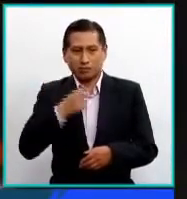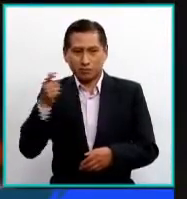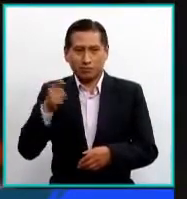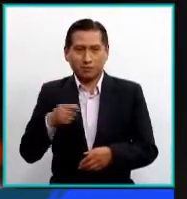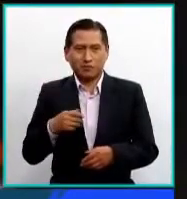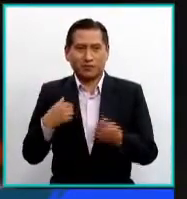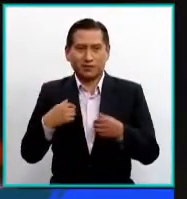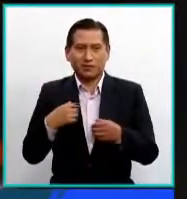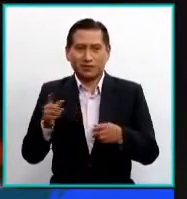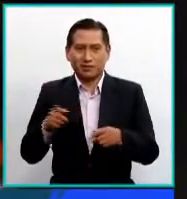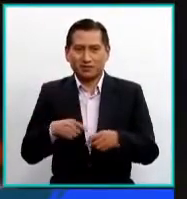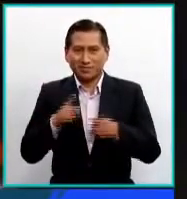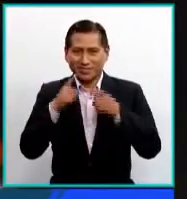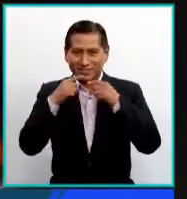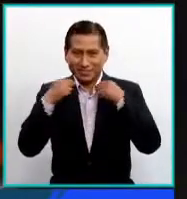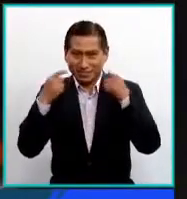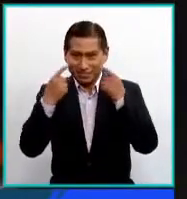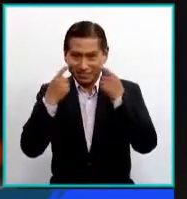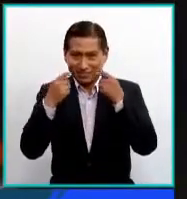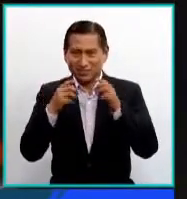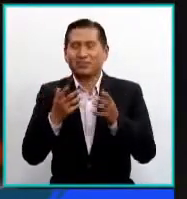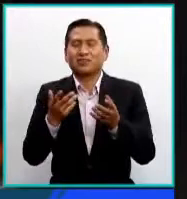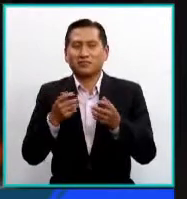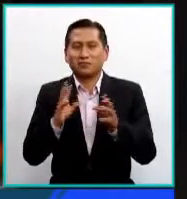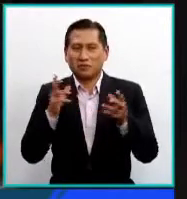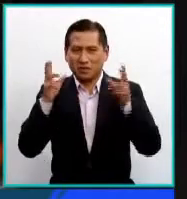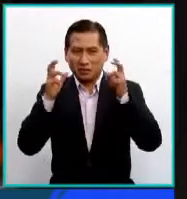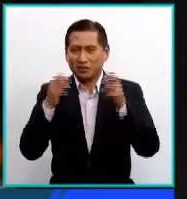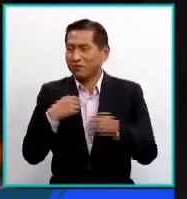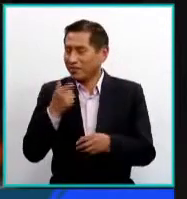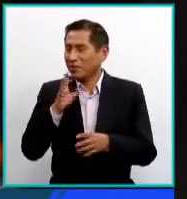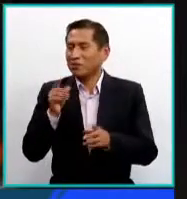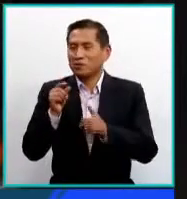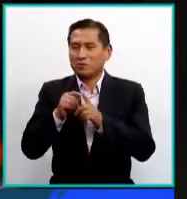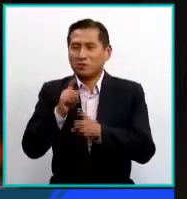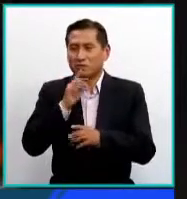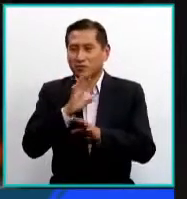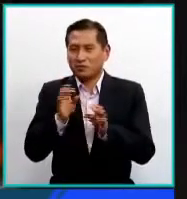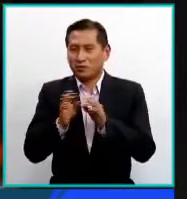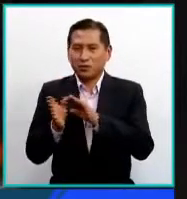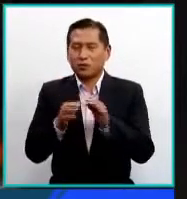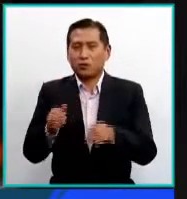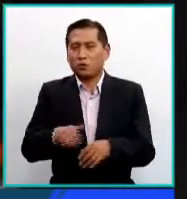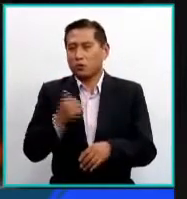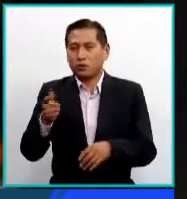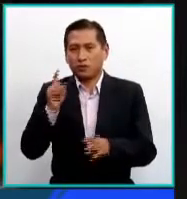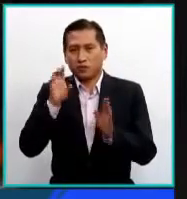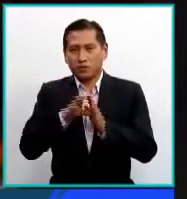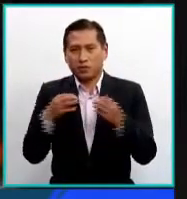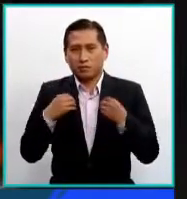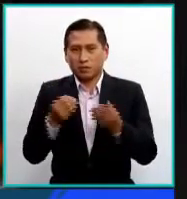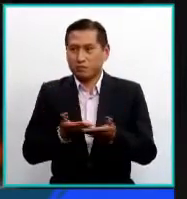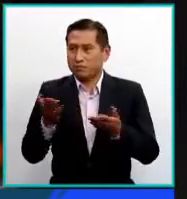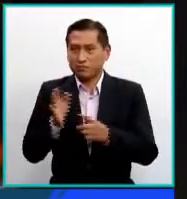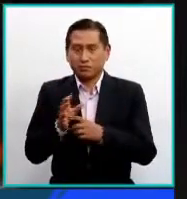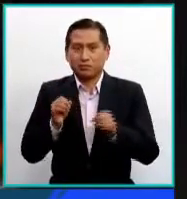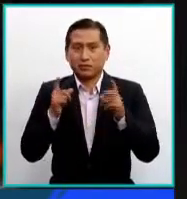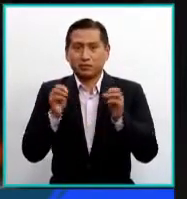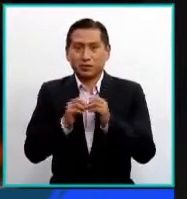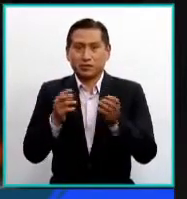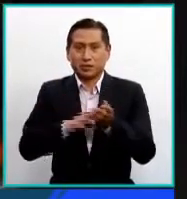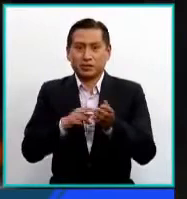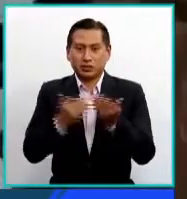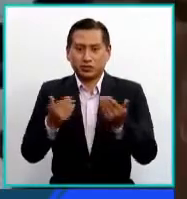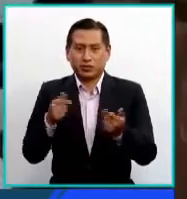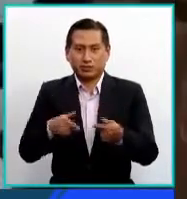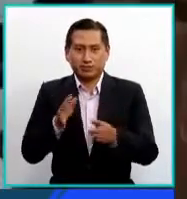las imágenes. Ah, ok. Vamos a dejar ahí el tintero. Vamos a continuar con la próxima imagen. Vamos a seguir sorprendiendo a Carla